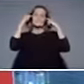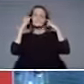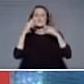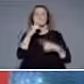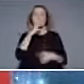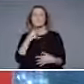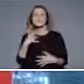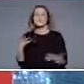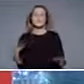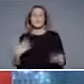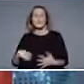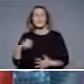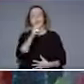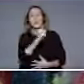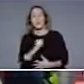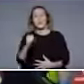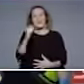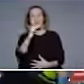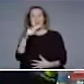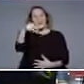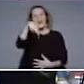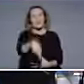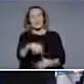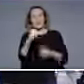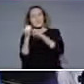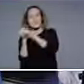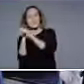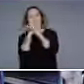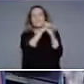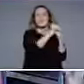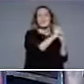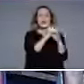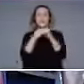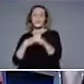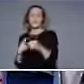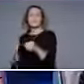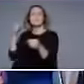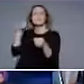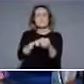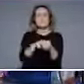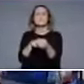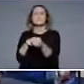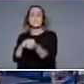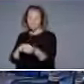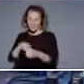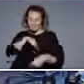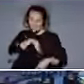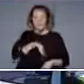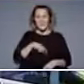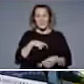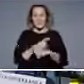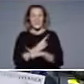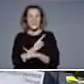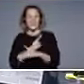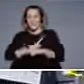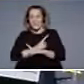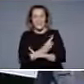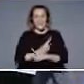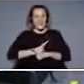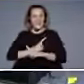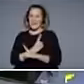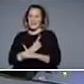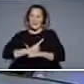para cantar hoy aquí en la murga. Me apunté, no quepo en mí de los